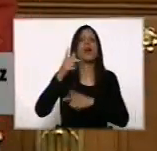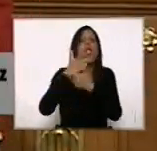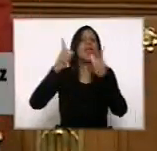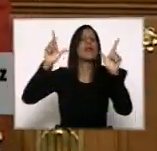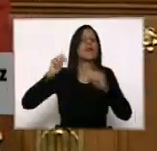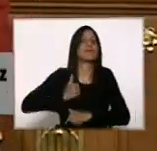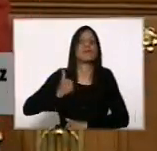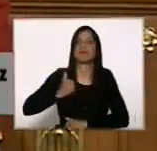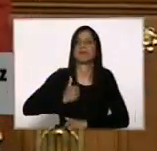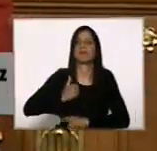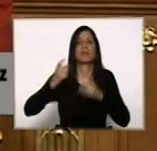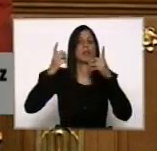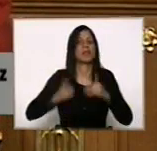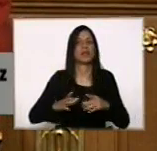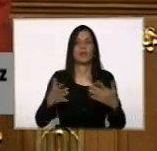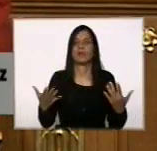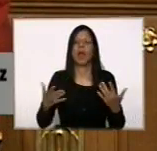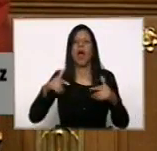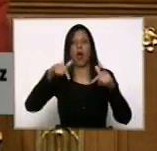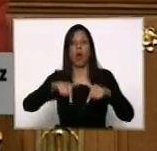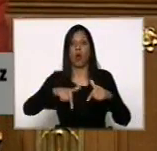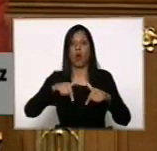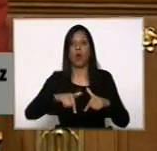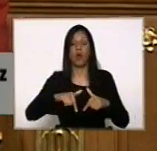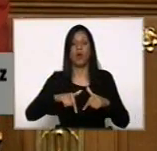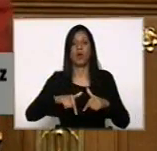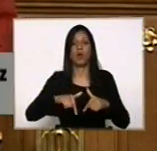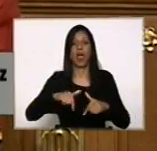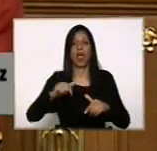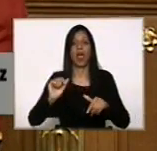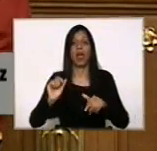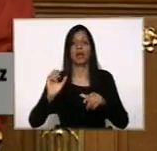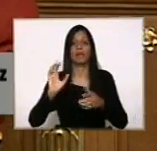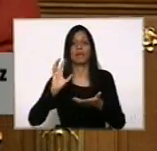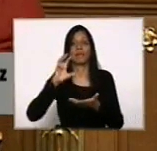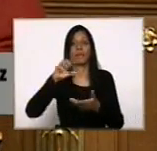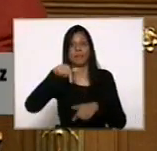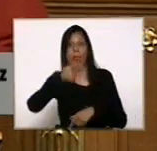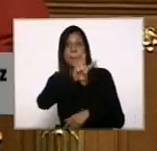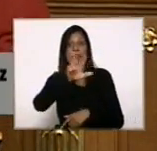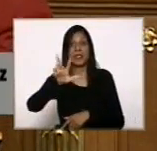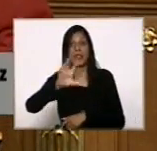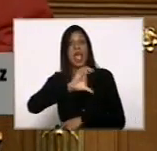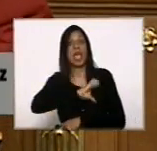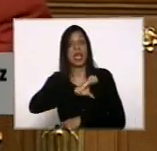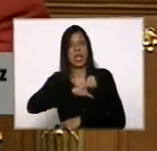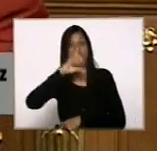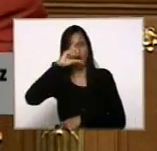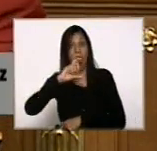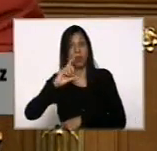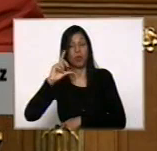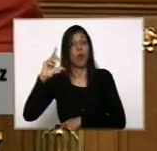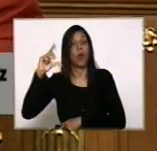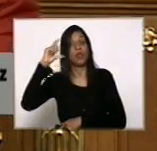tomemos nosotros. Y hoy, desde este espacio, 23 de enero, desde